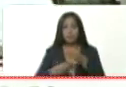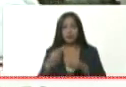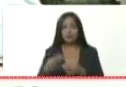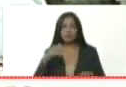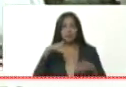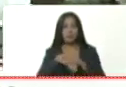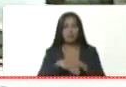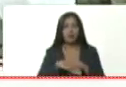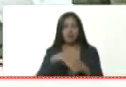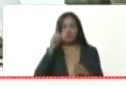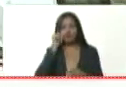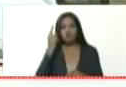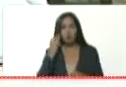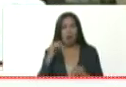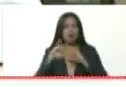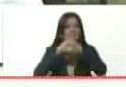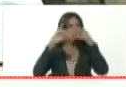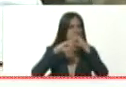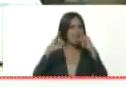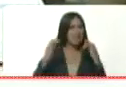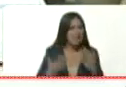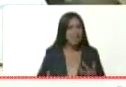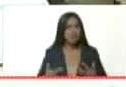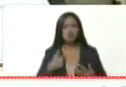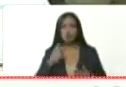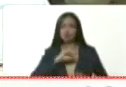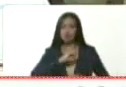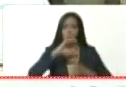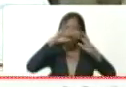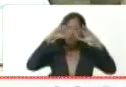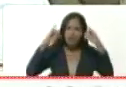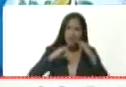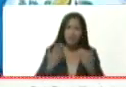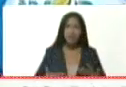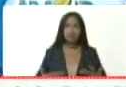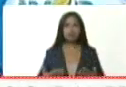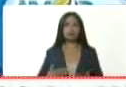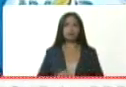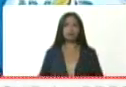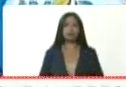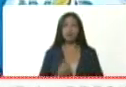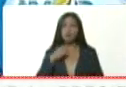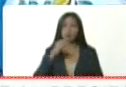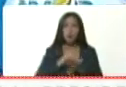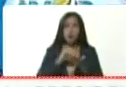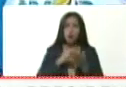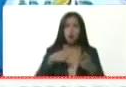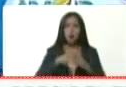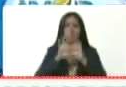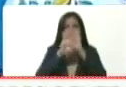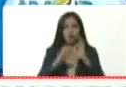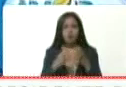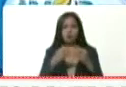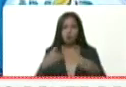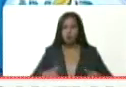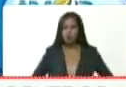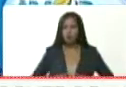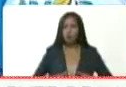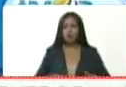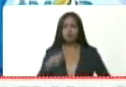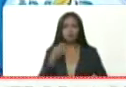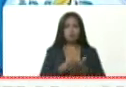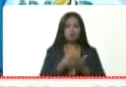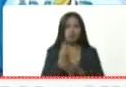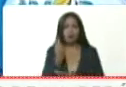calzado a los muchachos feliz soy feliz y pongo pan lo pongo todo mi empeño y los recursos